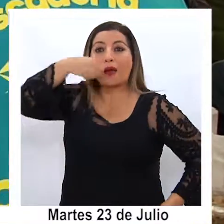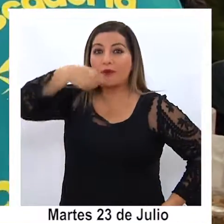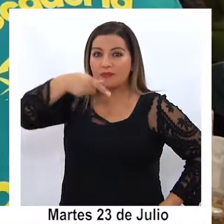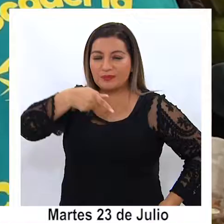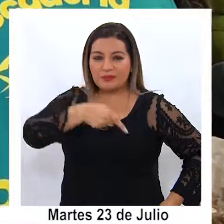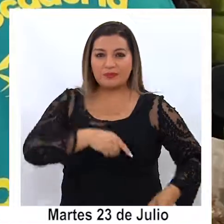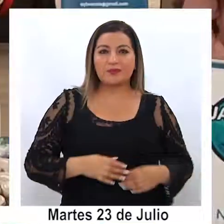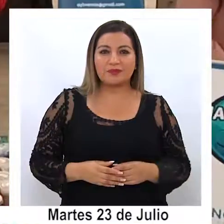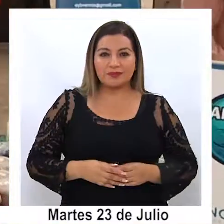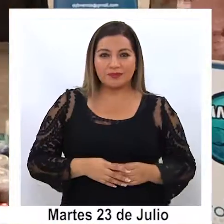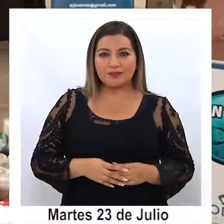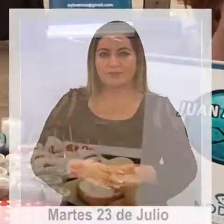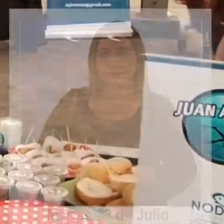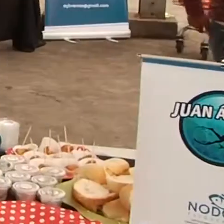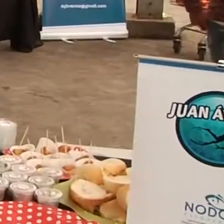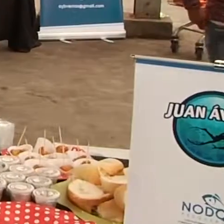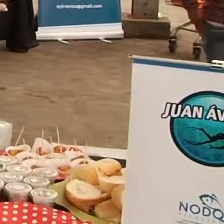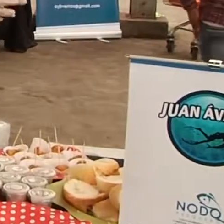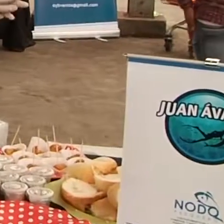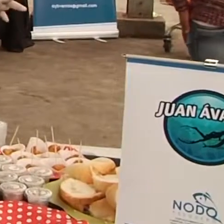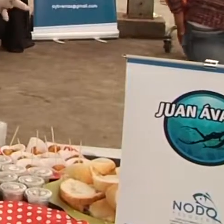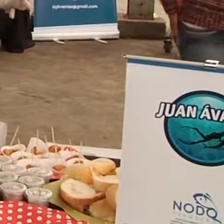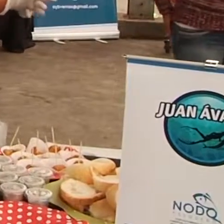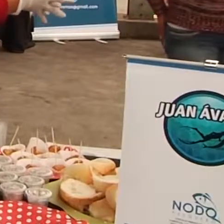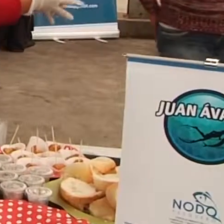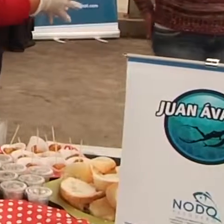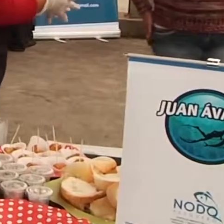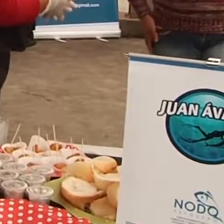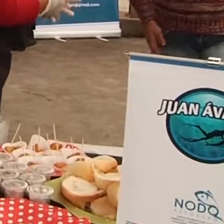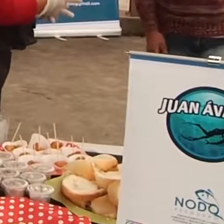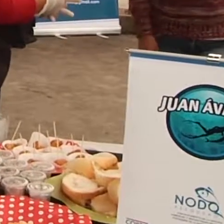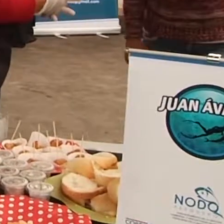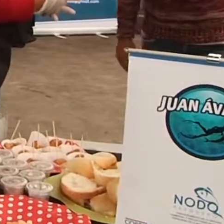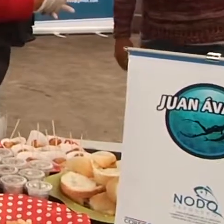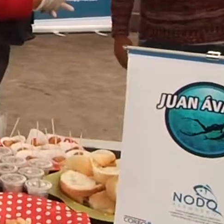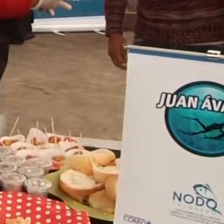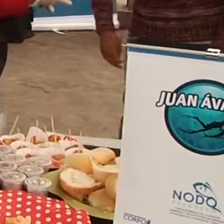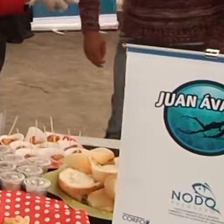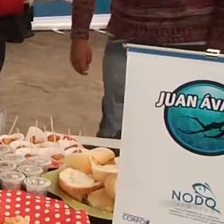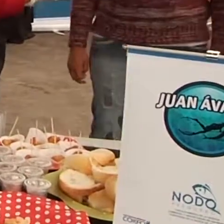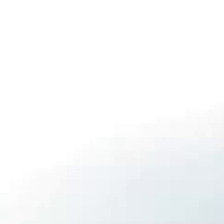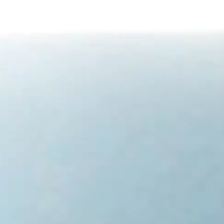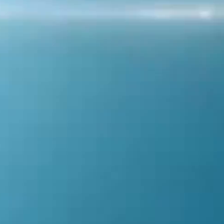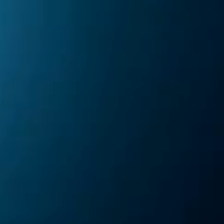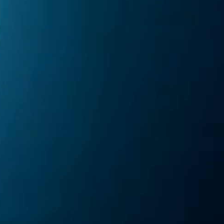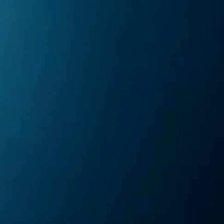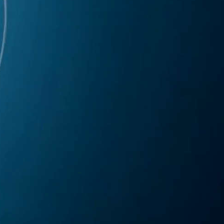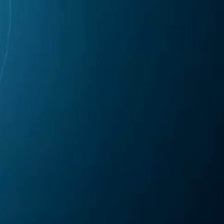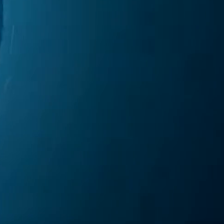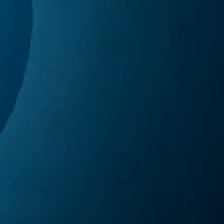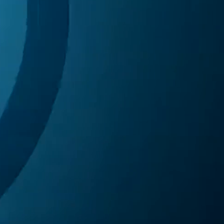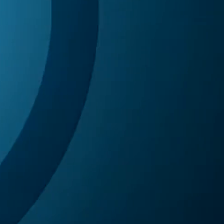asistieron al evento. ¿Qué pasaba conmigo? Claro, tengo que arrancar a un lado técnico, ¿no? se? ¡Soy de verdad!